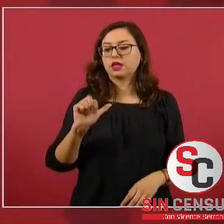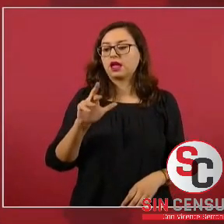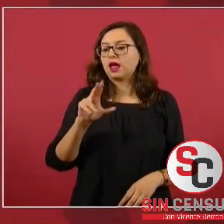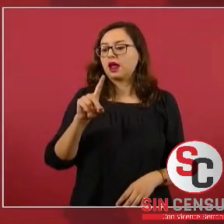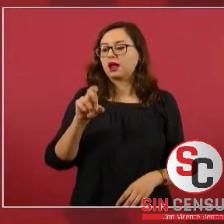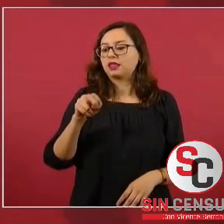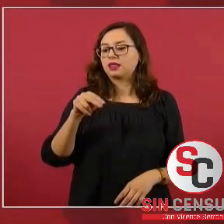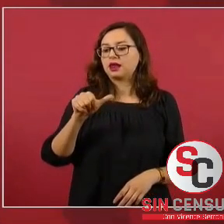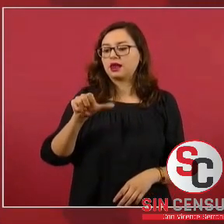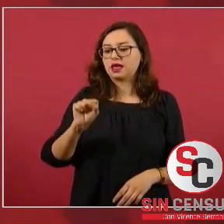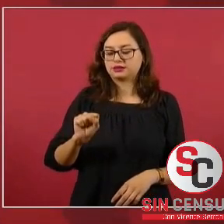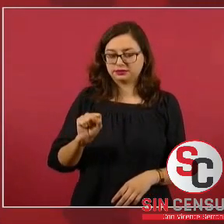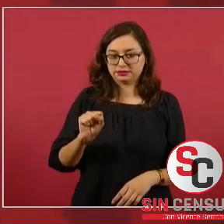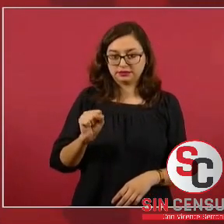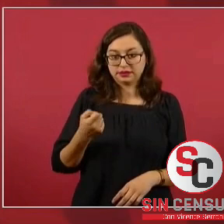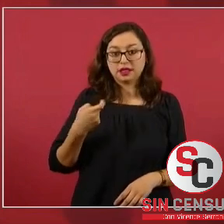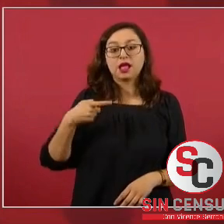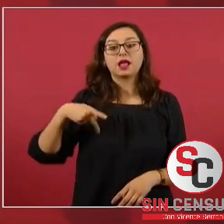pero fueron